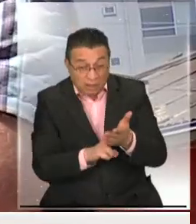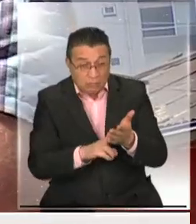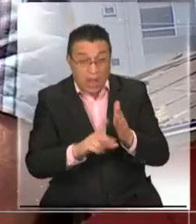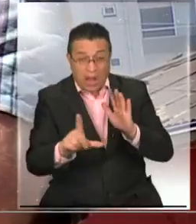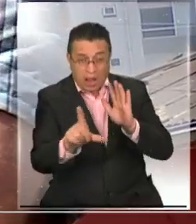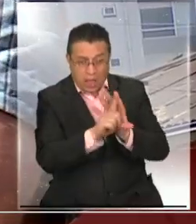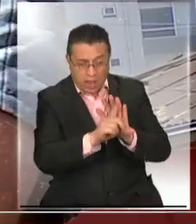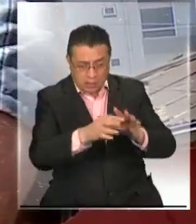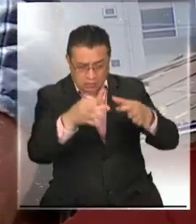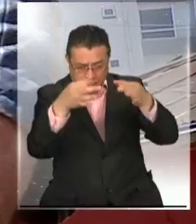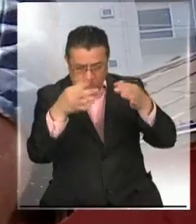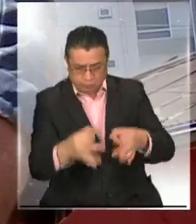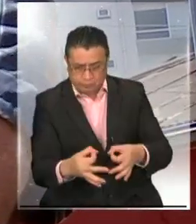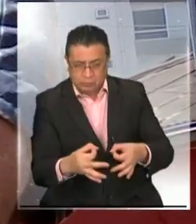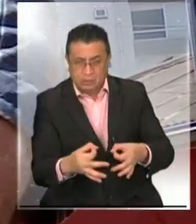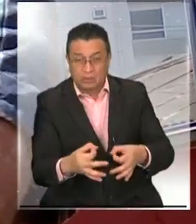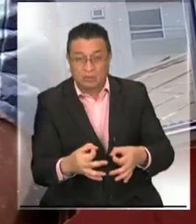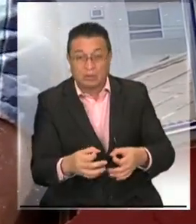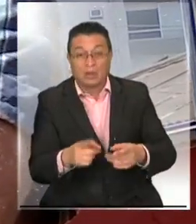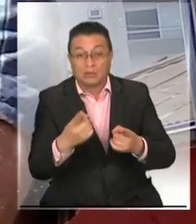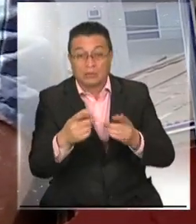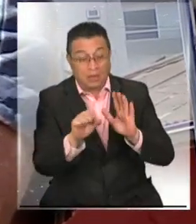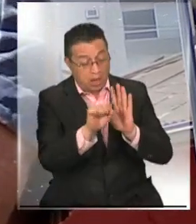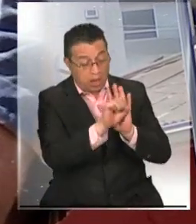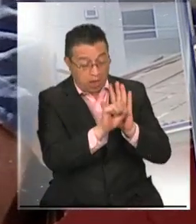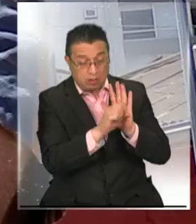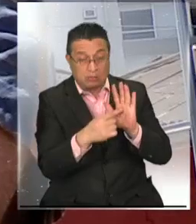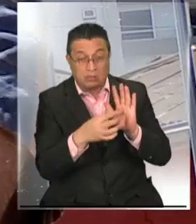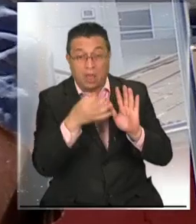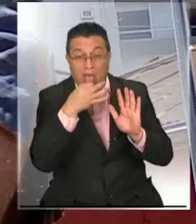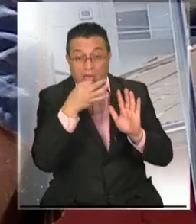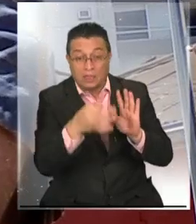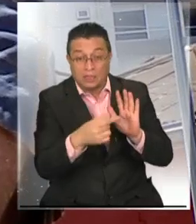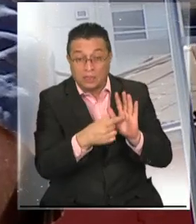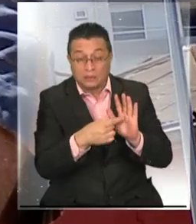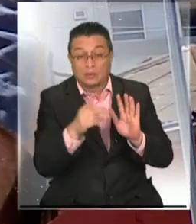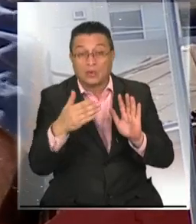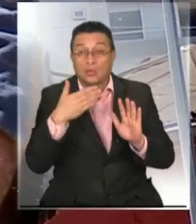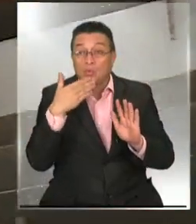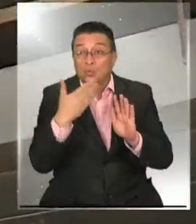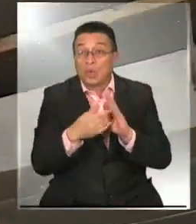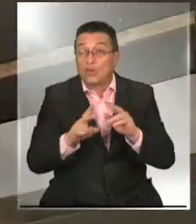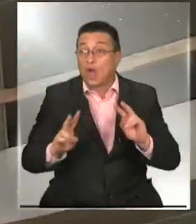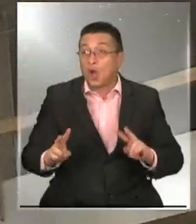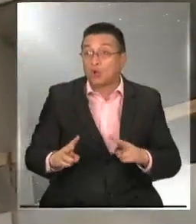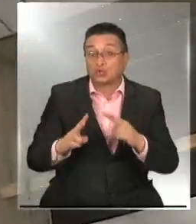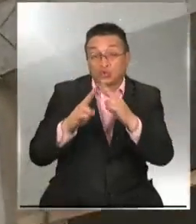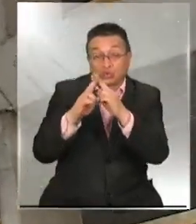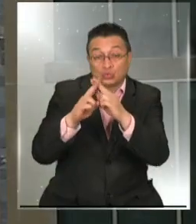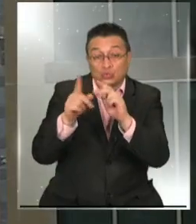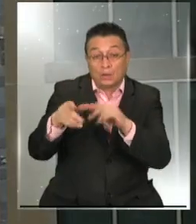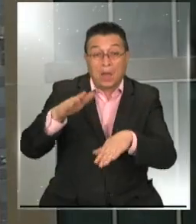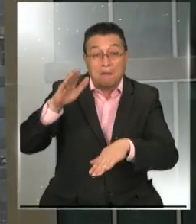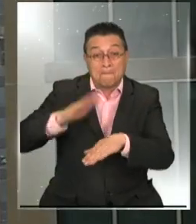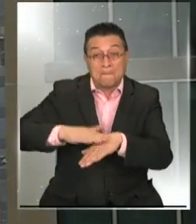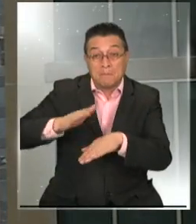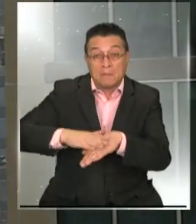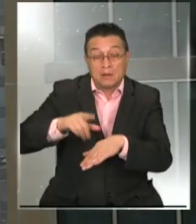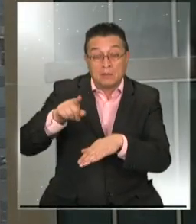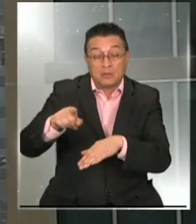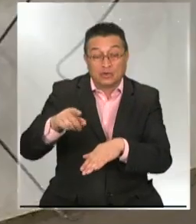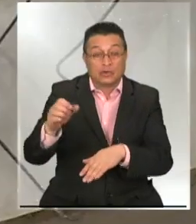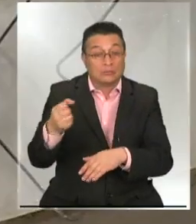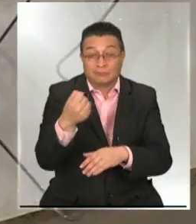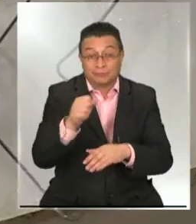ley, uno de los articulados que tiene la ley de urbanismo y construcción es que cuando se construye con un permiso